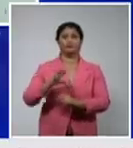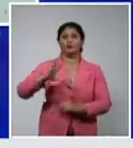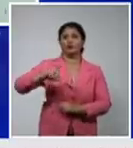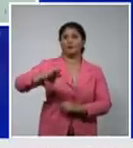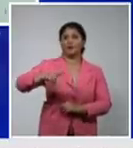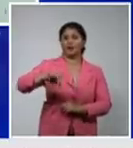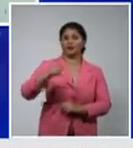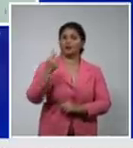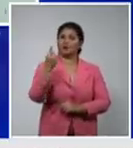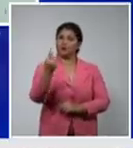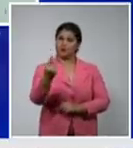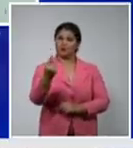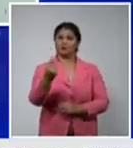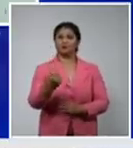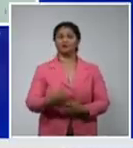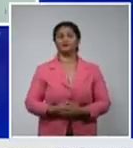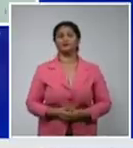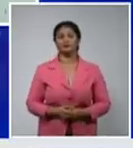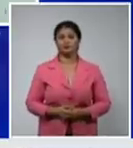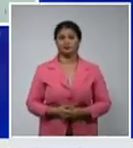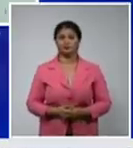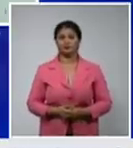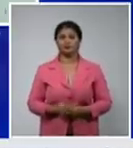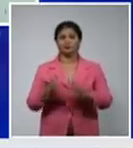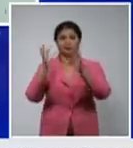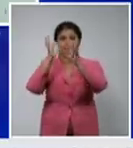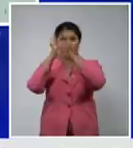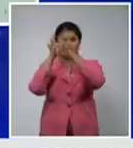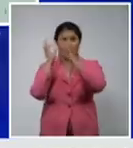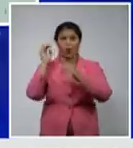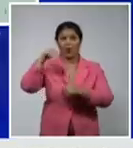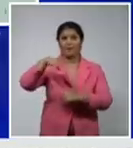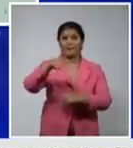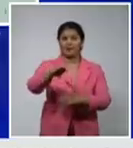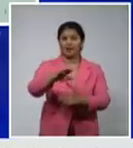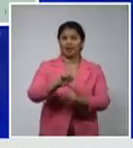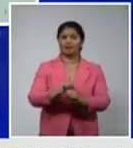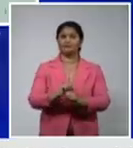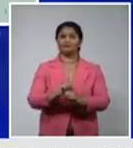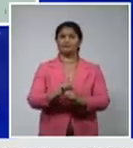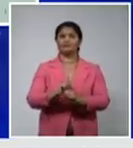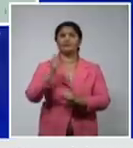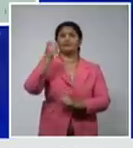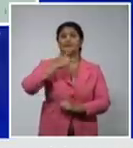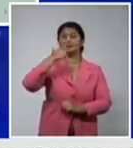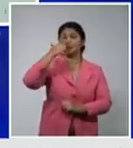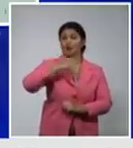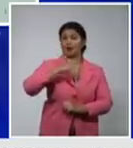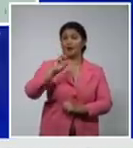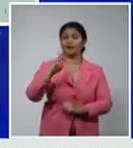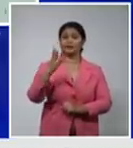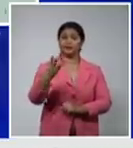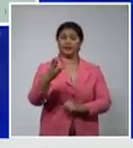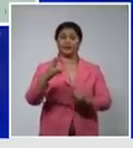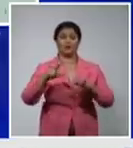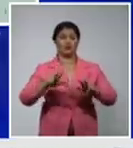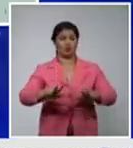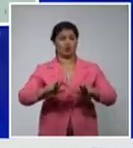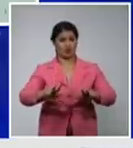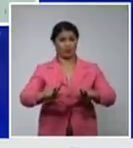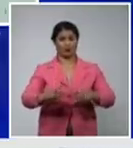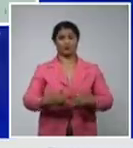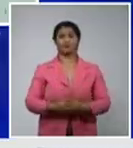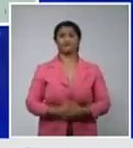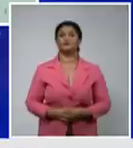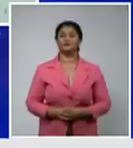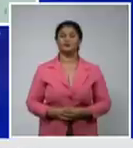provincia de Pinar del Río, 1 de Viñales. En el caso de Ciego de Ávila, los 3 son de Morón. En el